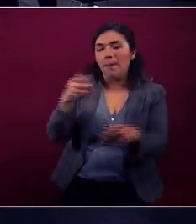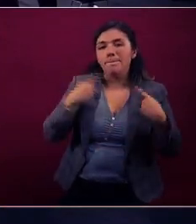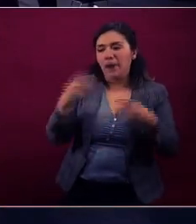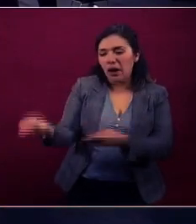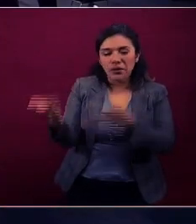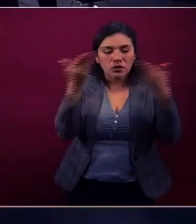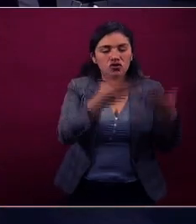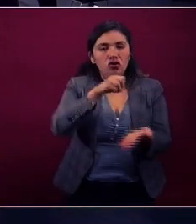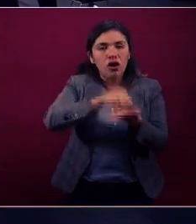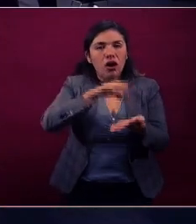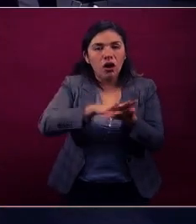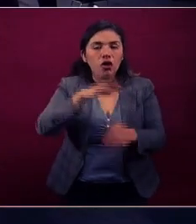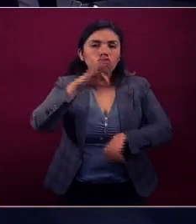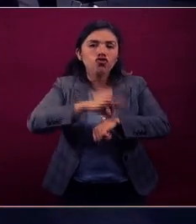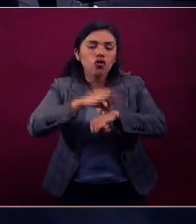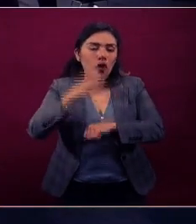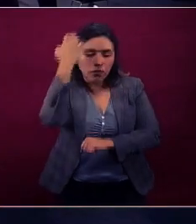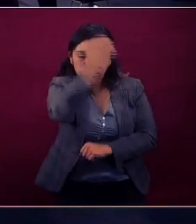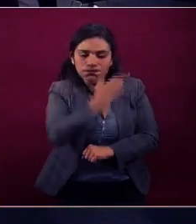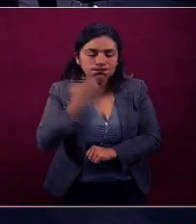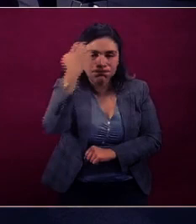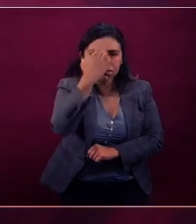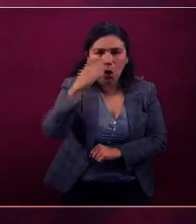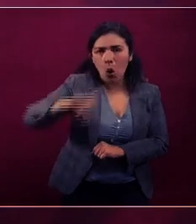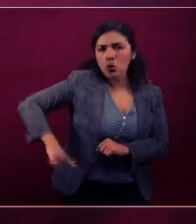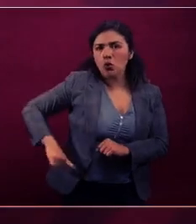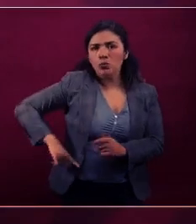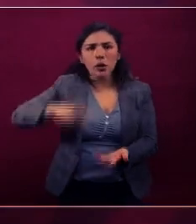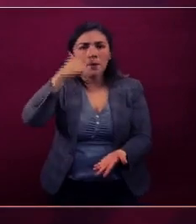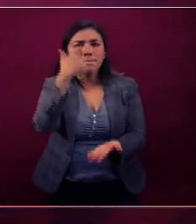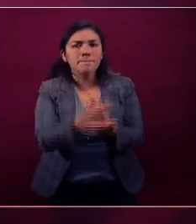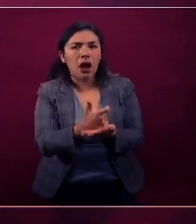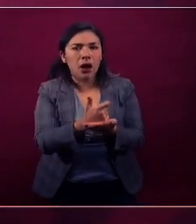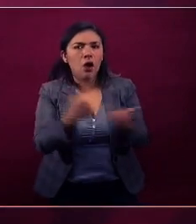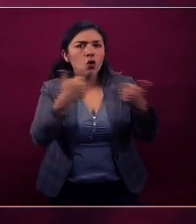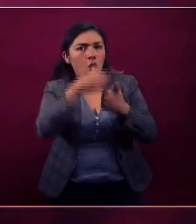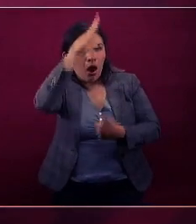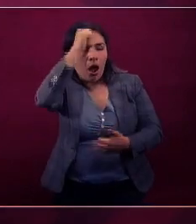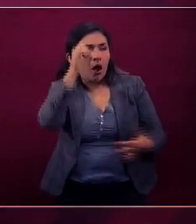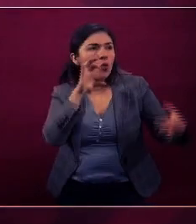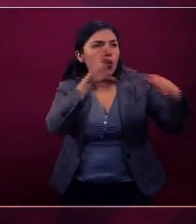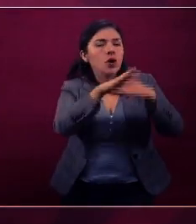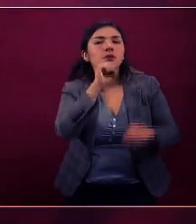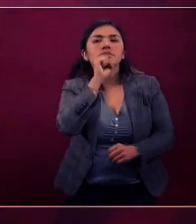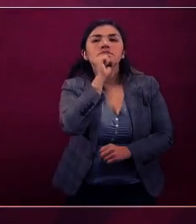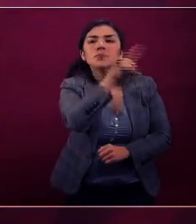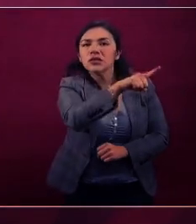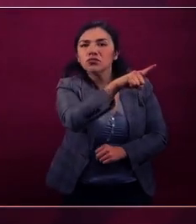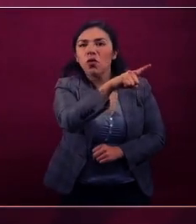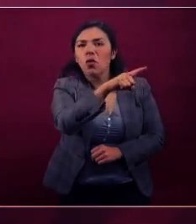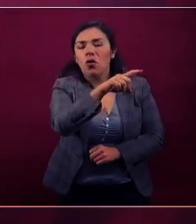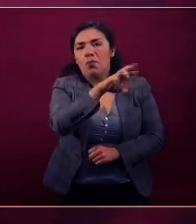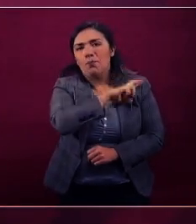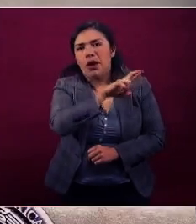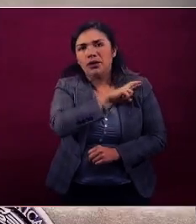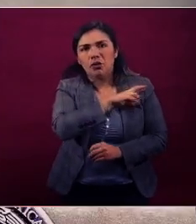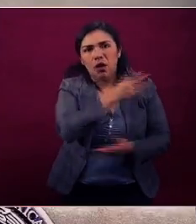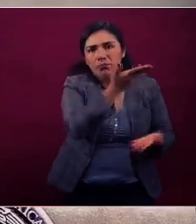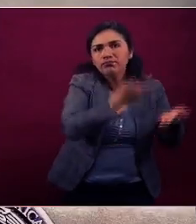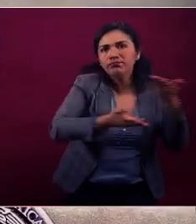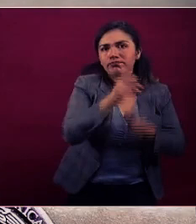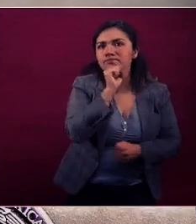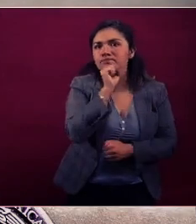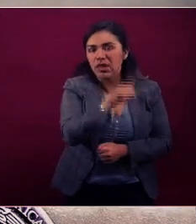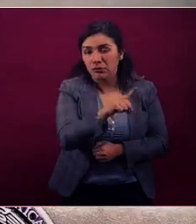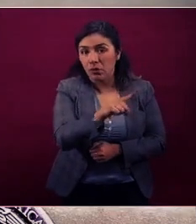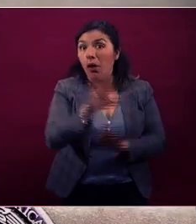que entonces el sector público pague lo que convino pagar a una tarifa reducida. Y ojo con